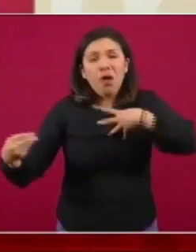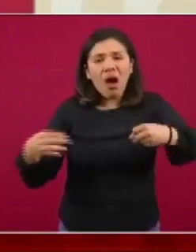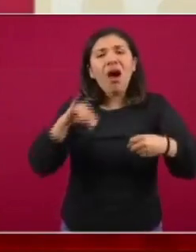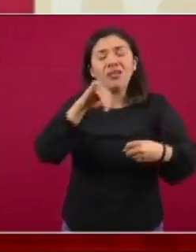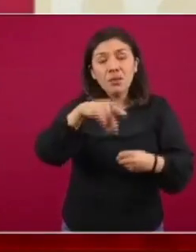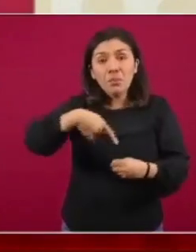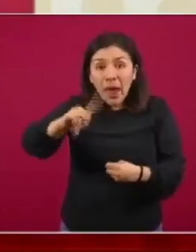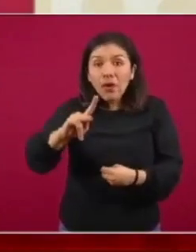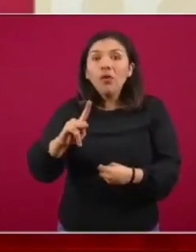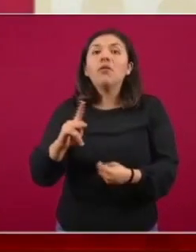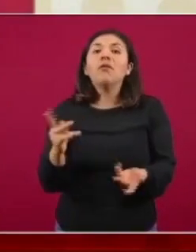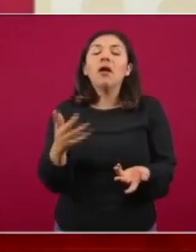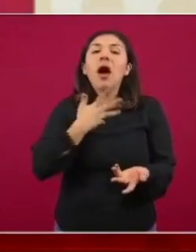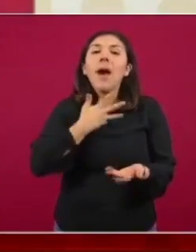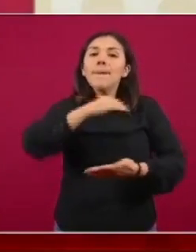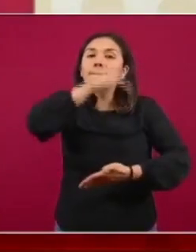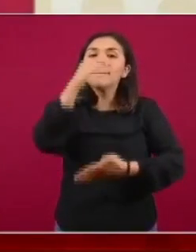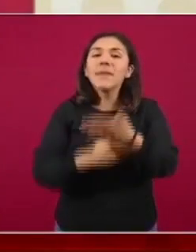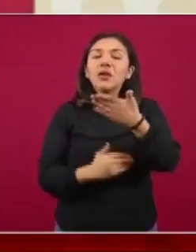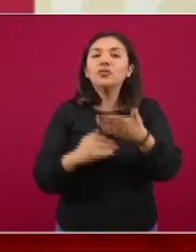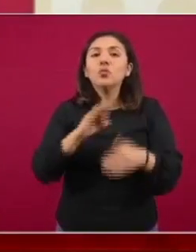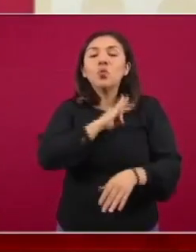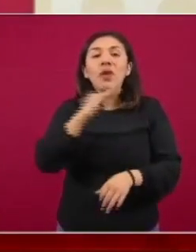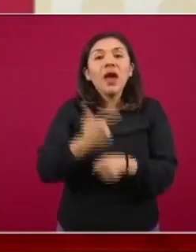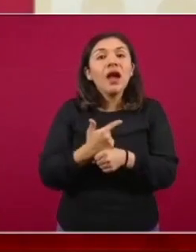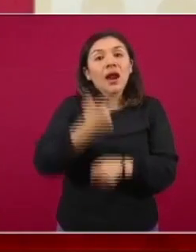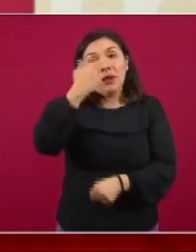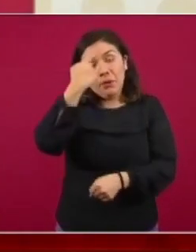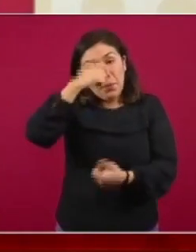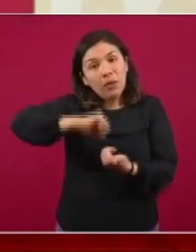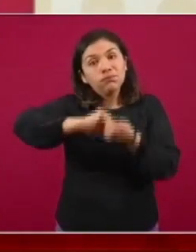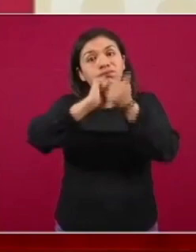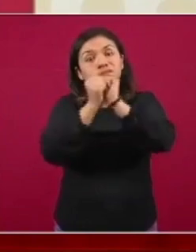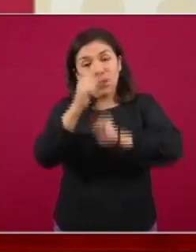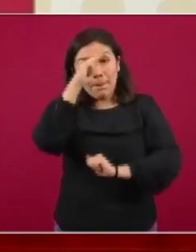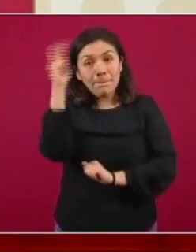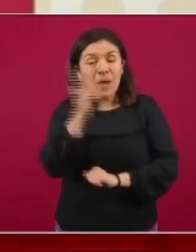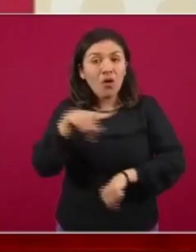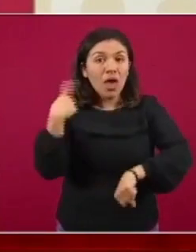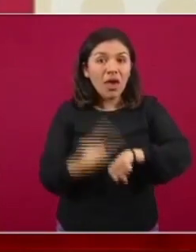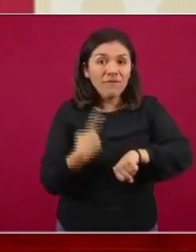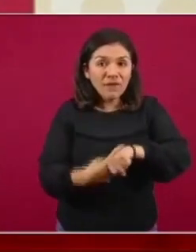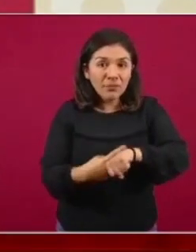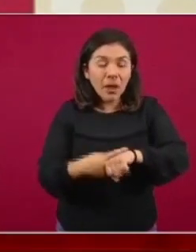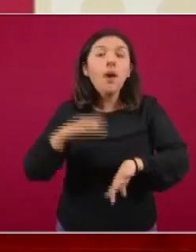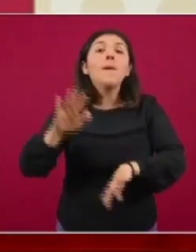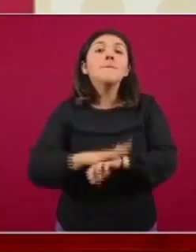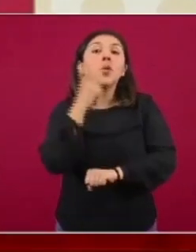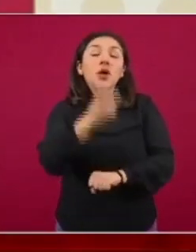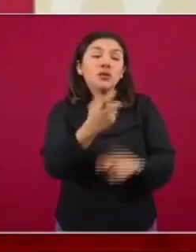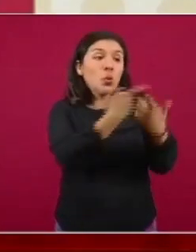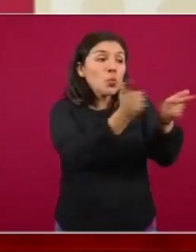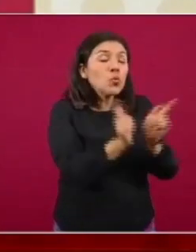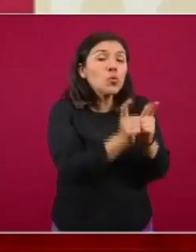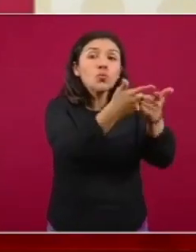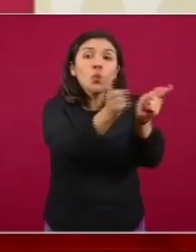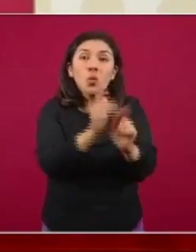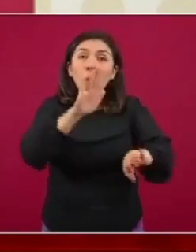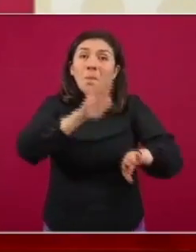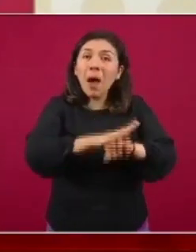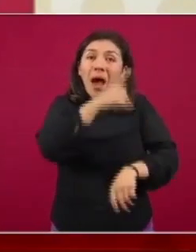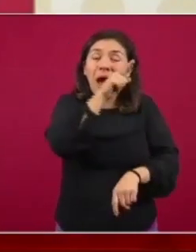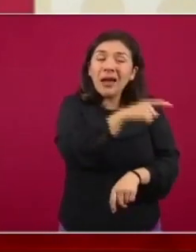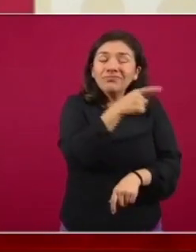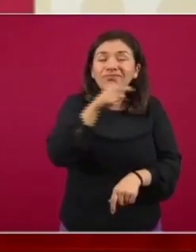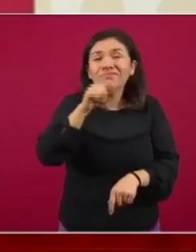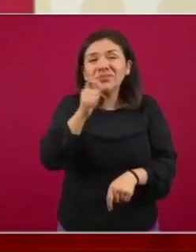forma reduce de manera muy importante la complicación. Y por eso los grupos de riesgo para la vacunación de